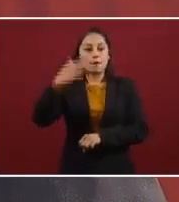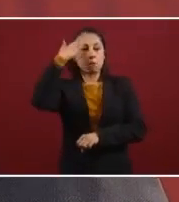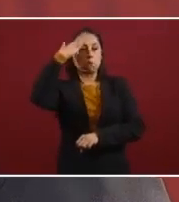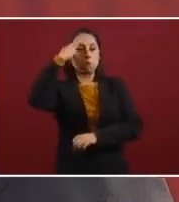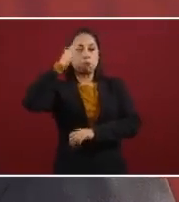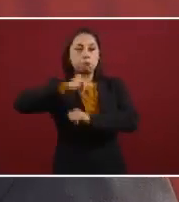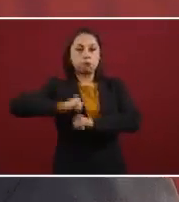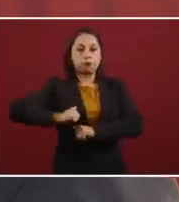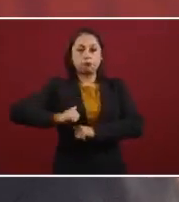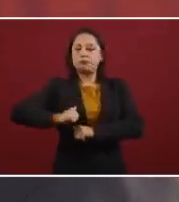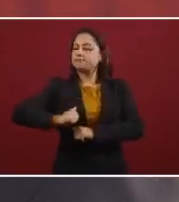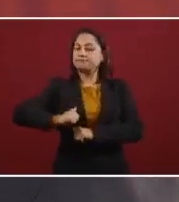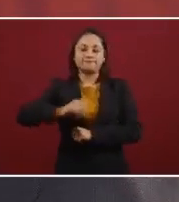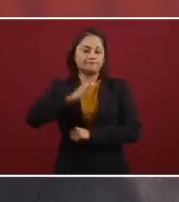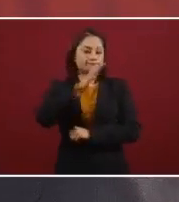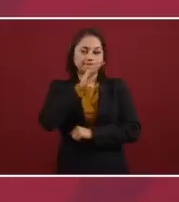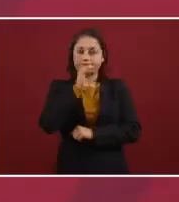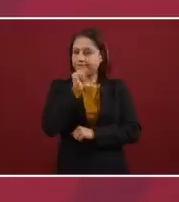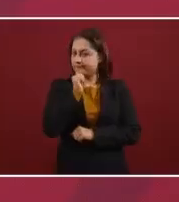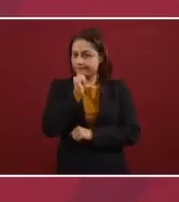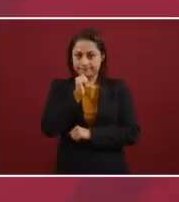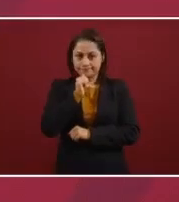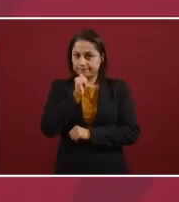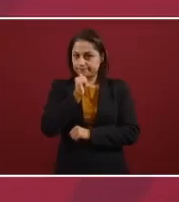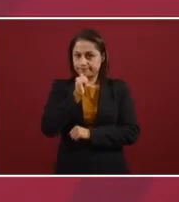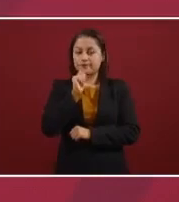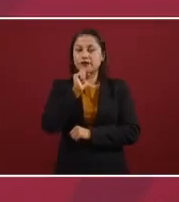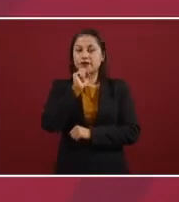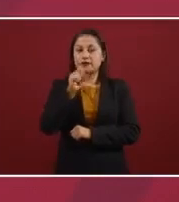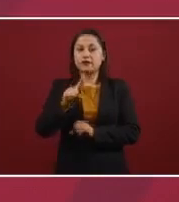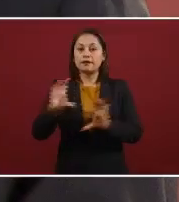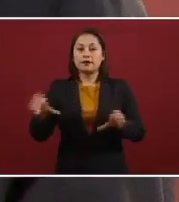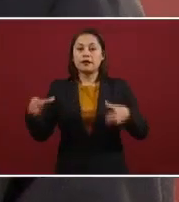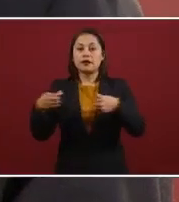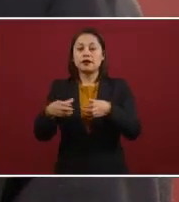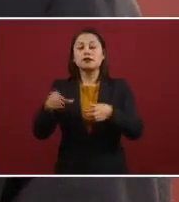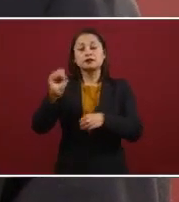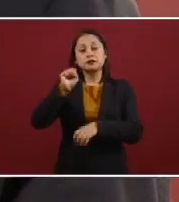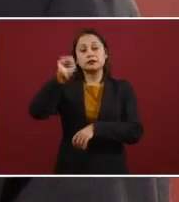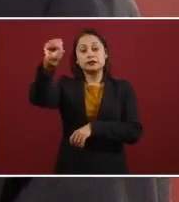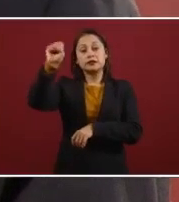no hay sindicatos de Estado,